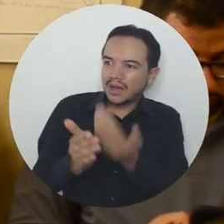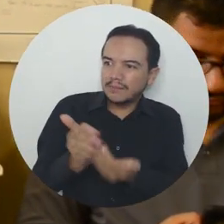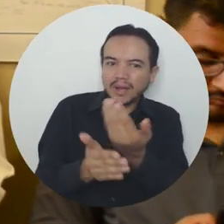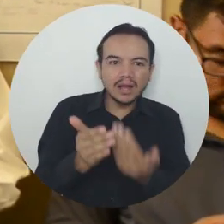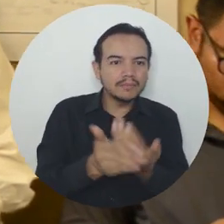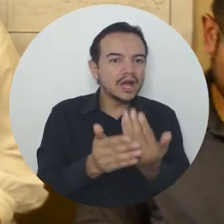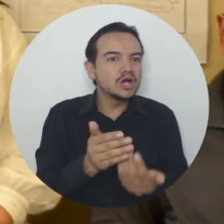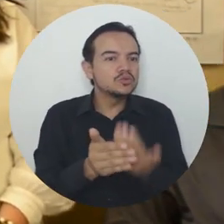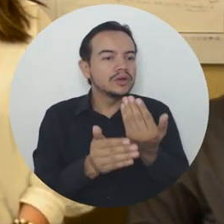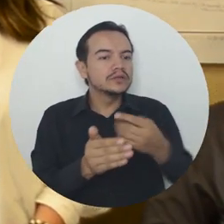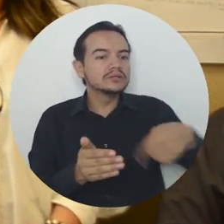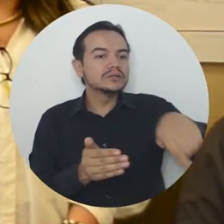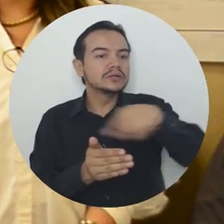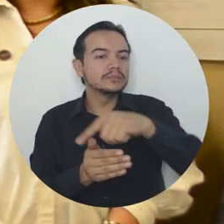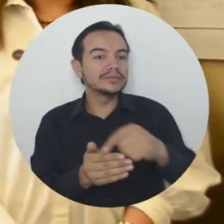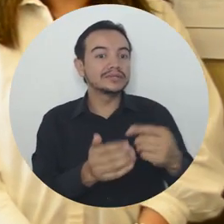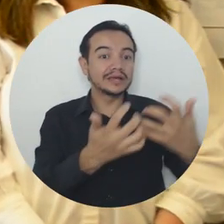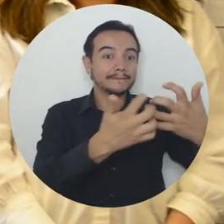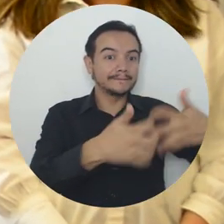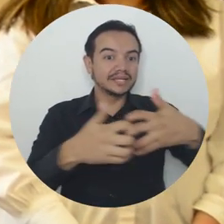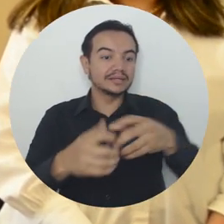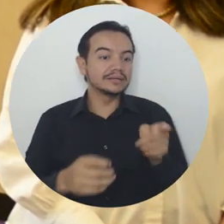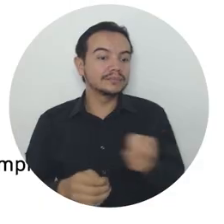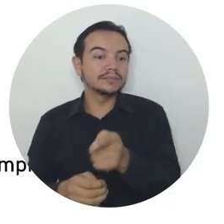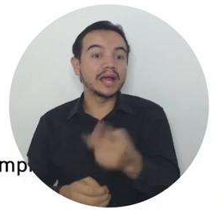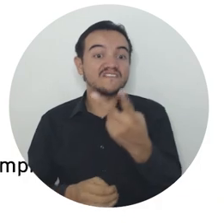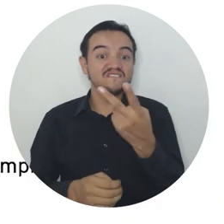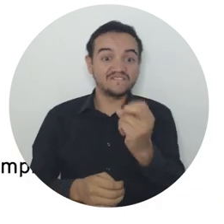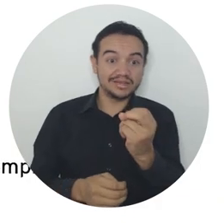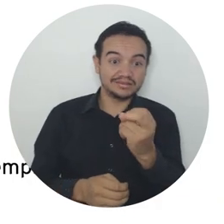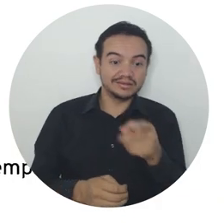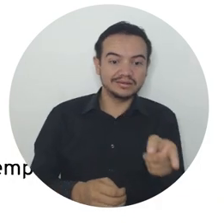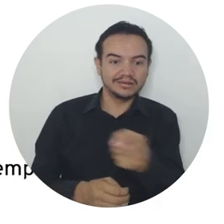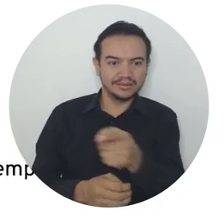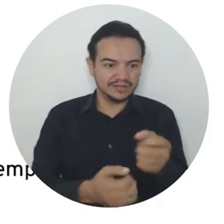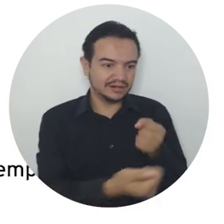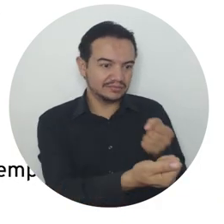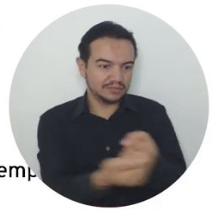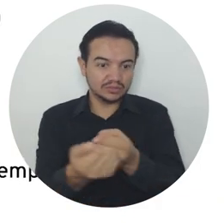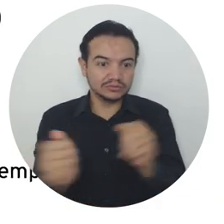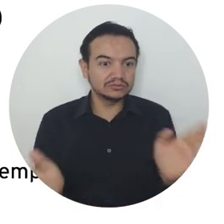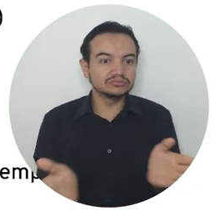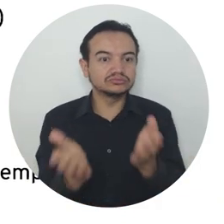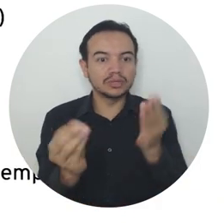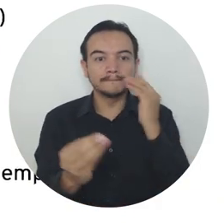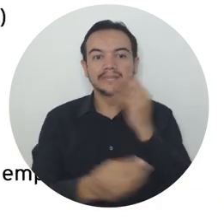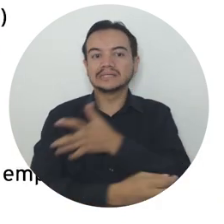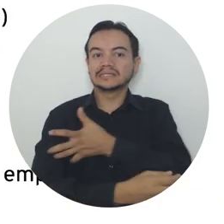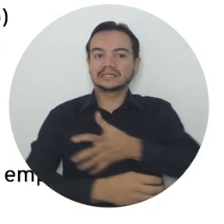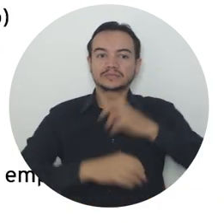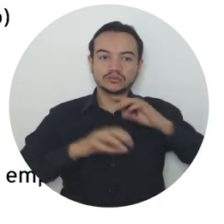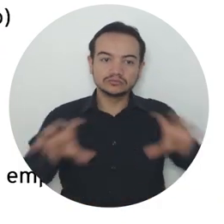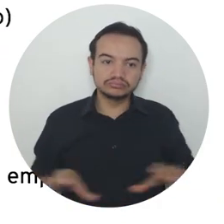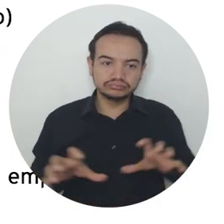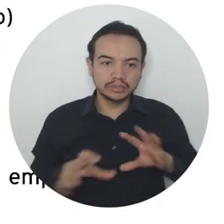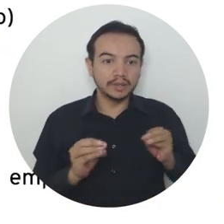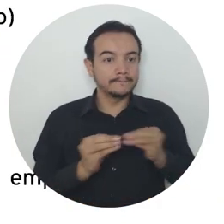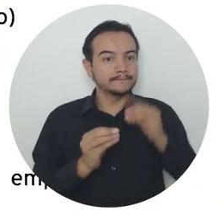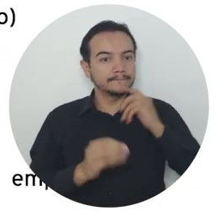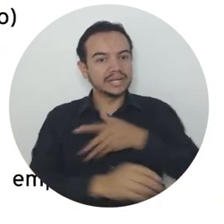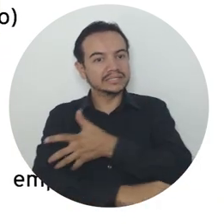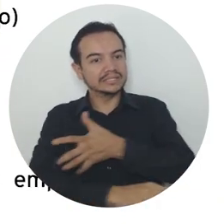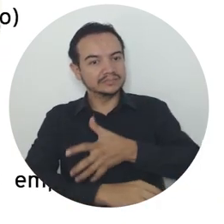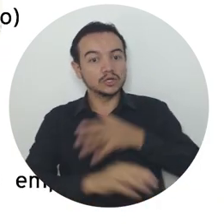representativos para las 30 empresas beneficiarias en el marco de la capacidad de gestión y desde las capacidades